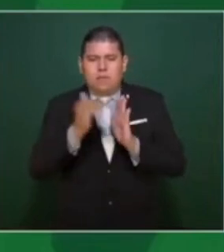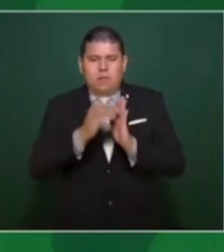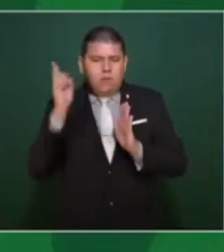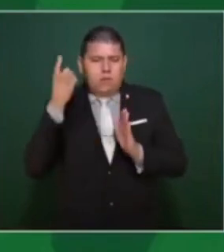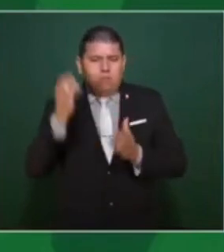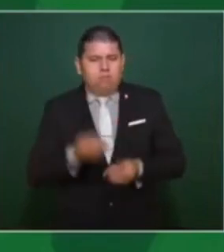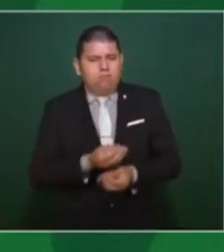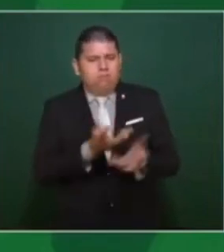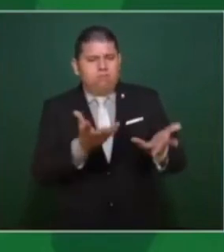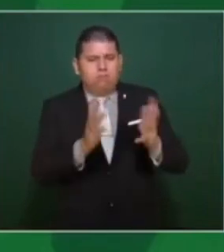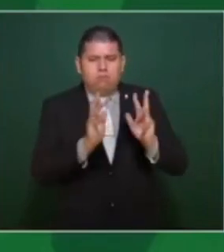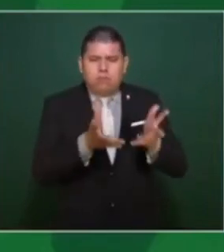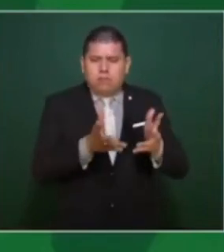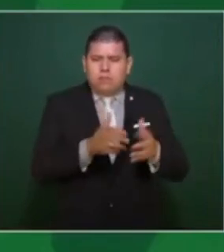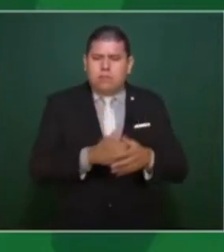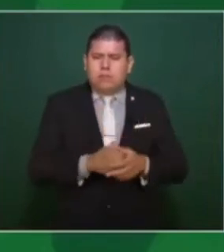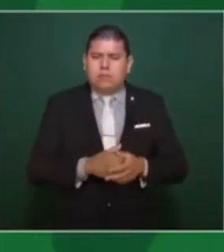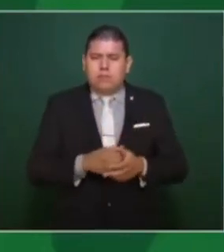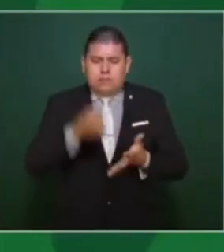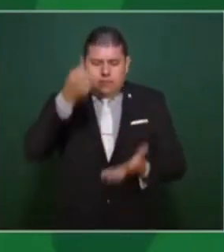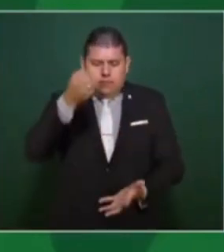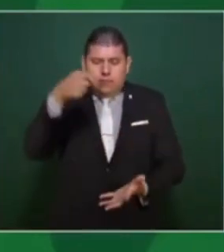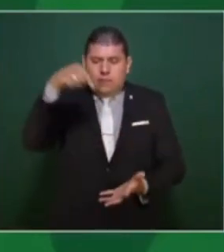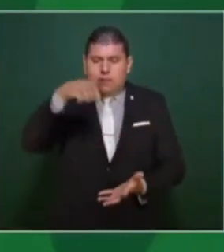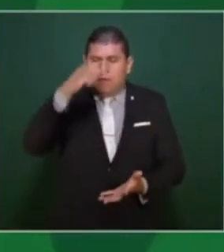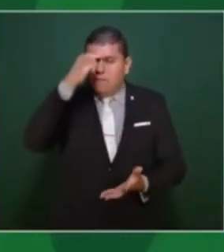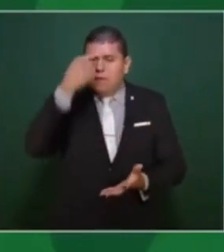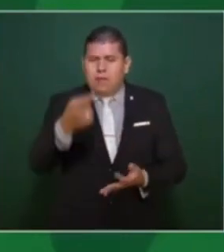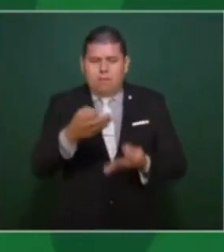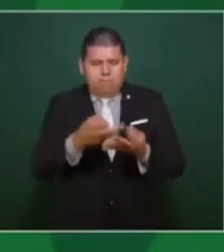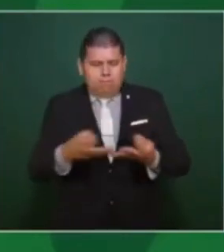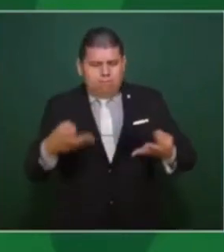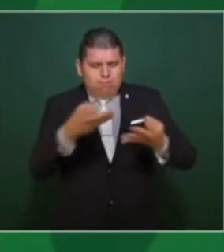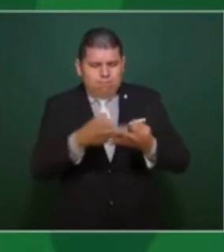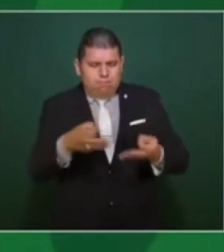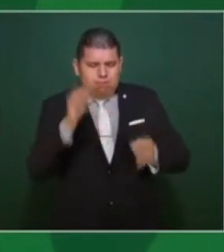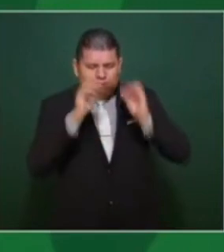dólares y ese dinero es para fertilizantes.